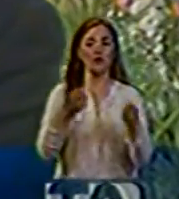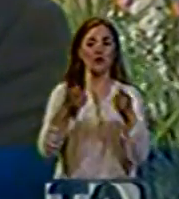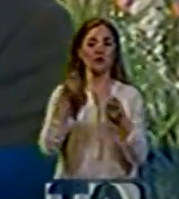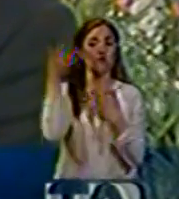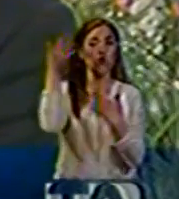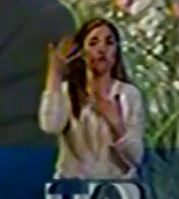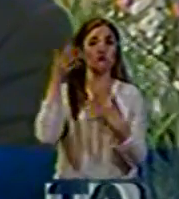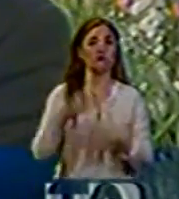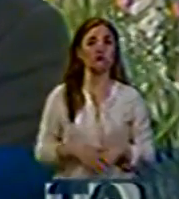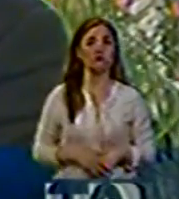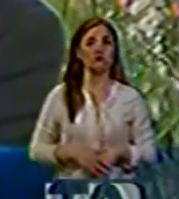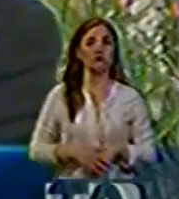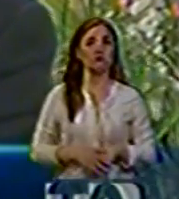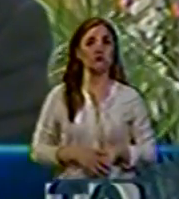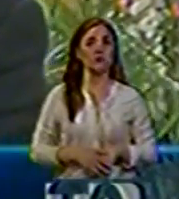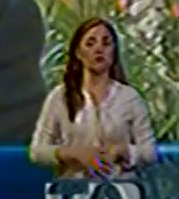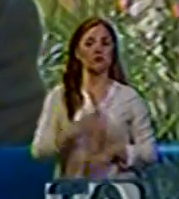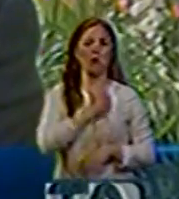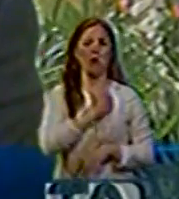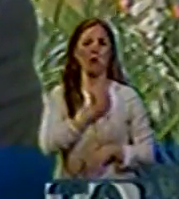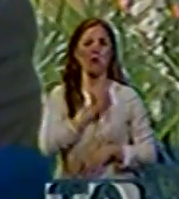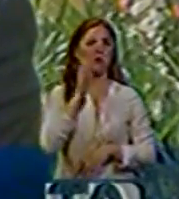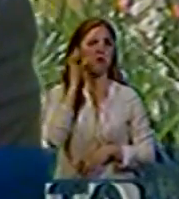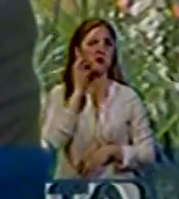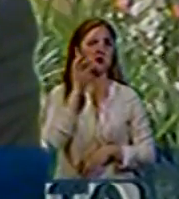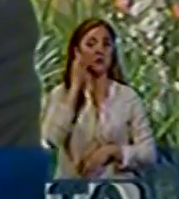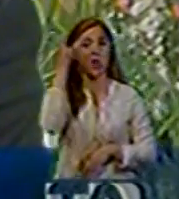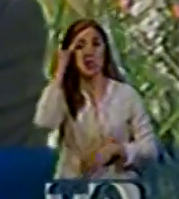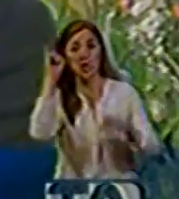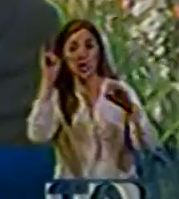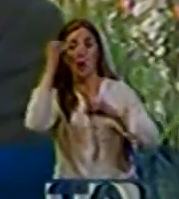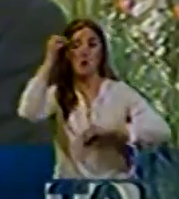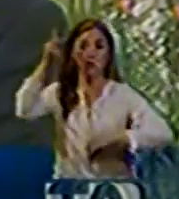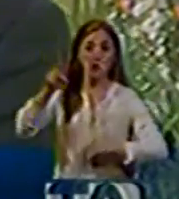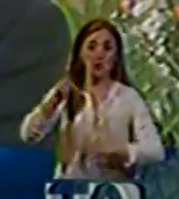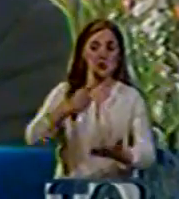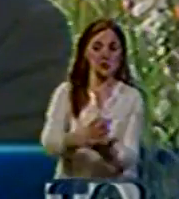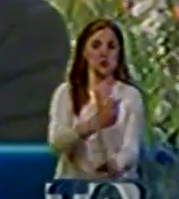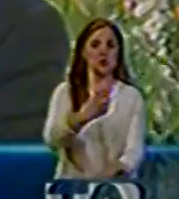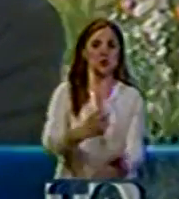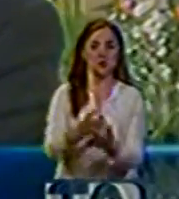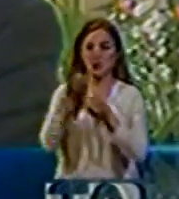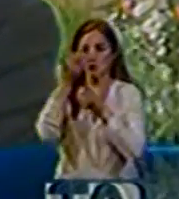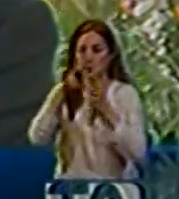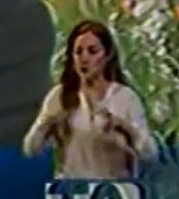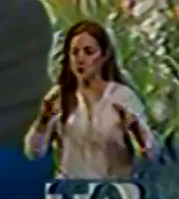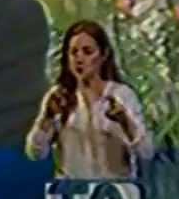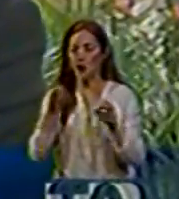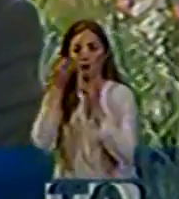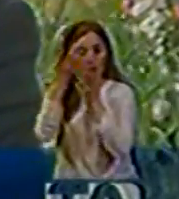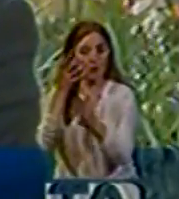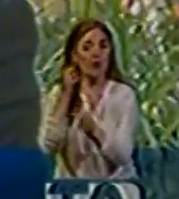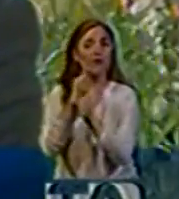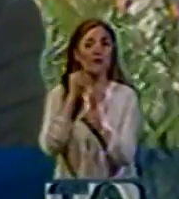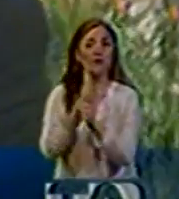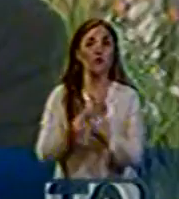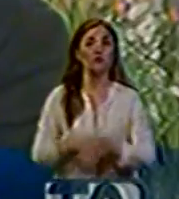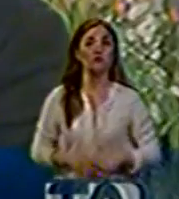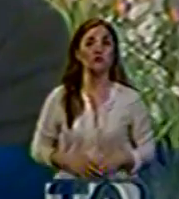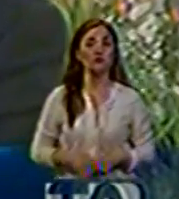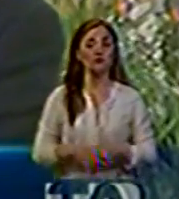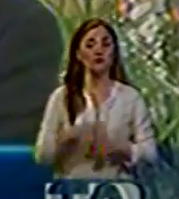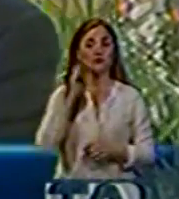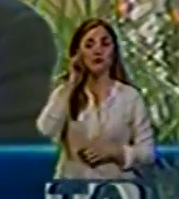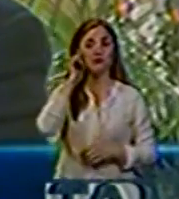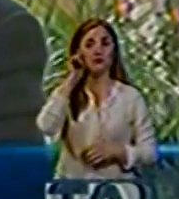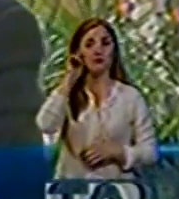políticos, sufrieron persecución por expresar ideas, opiniones, por investigar, por informar, por hacer el trabajo que ustedes hacen. Por